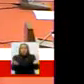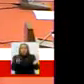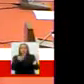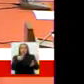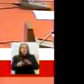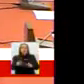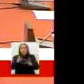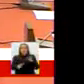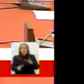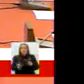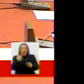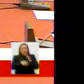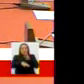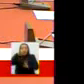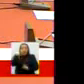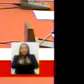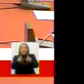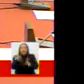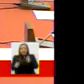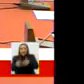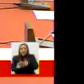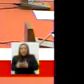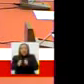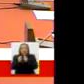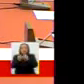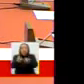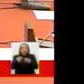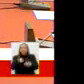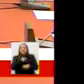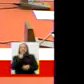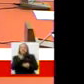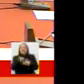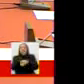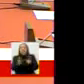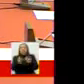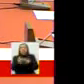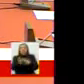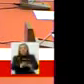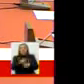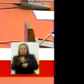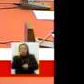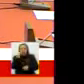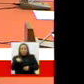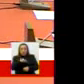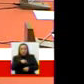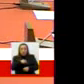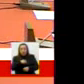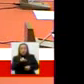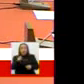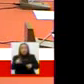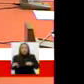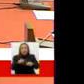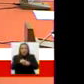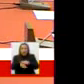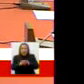peruanos? Elegimos a unas personas que lleven nuestra voz al Parlamento, y ellos son los que toman las decisiones por nosotros. Eso se hace